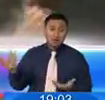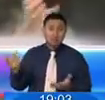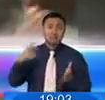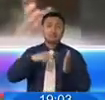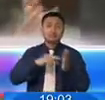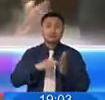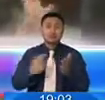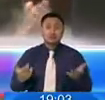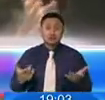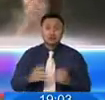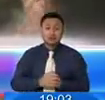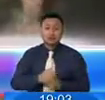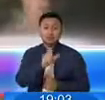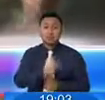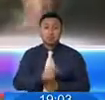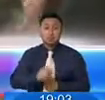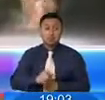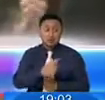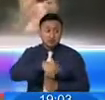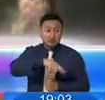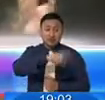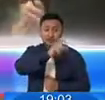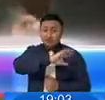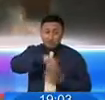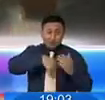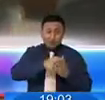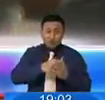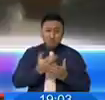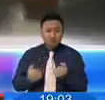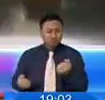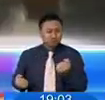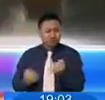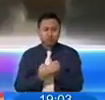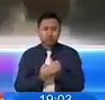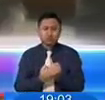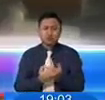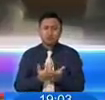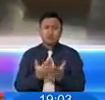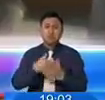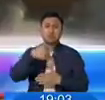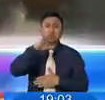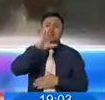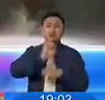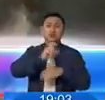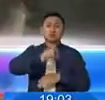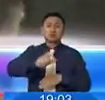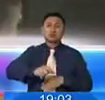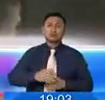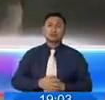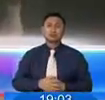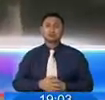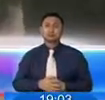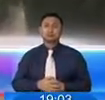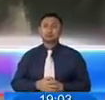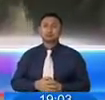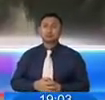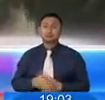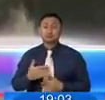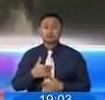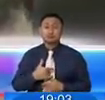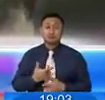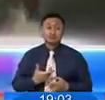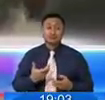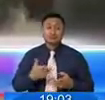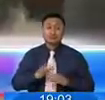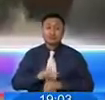que contamos con la voluntad sostenida y mayoritaria de nuestro pueblo. No somos